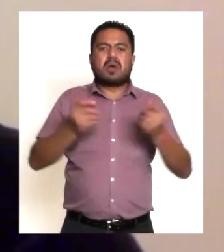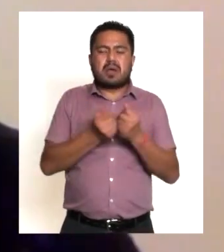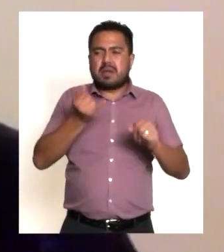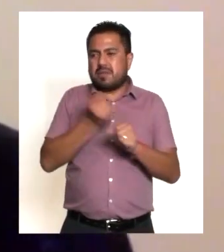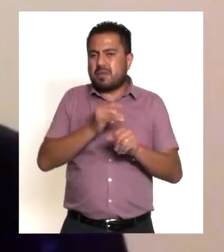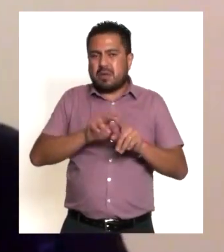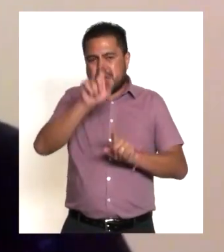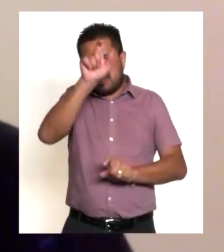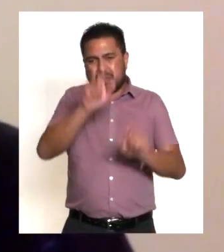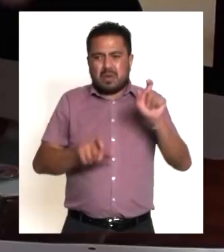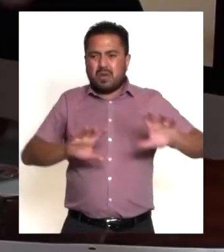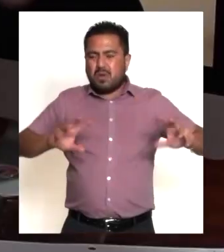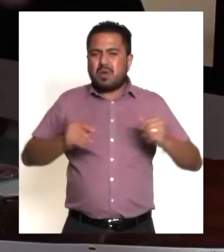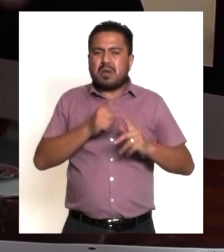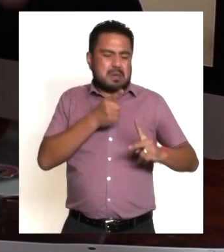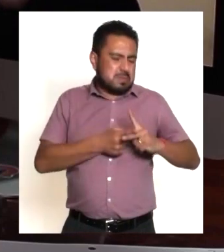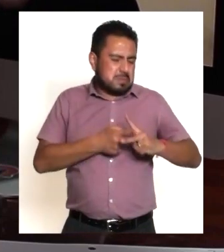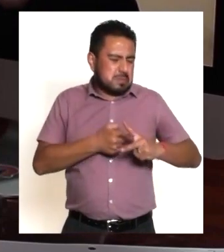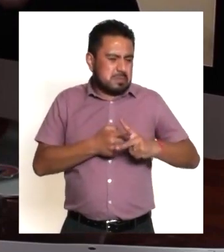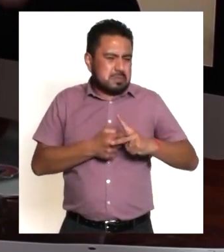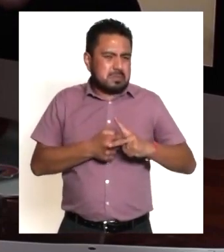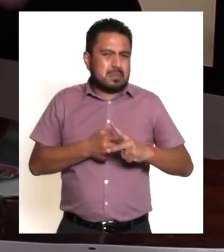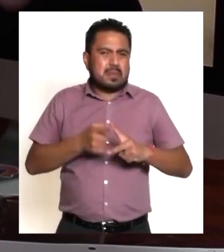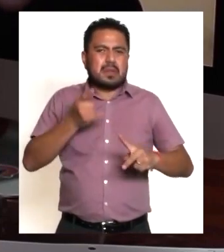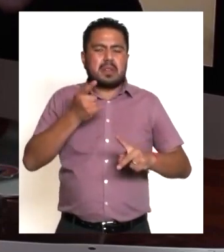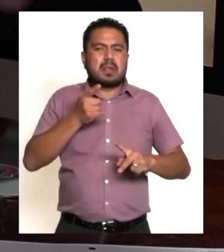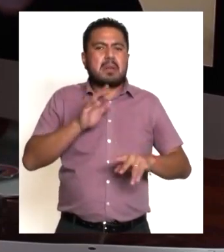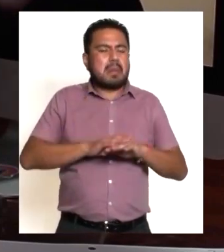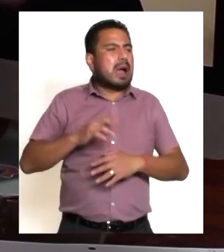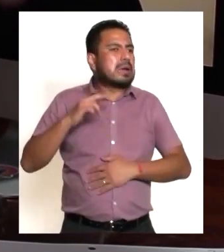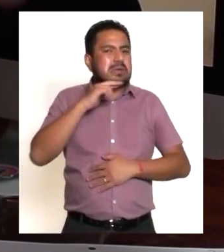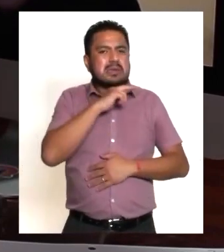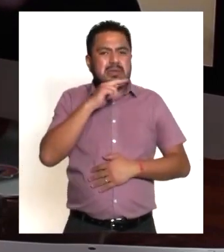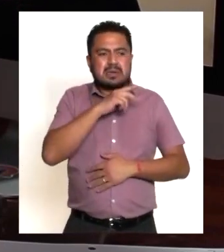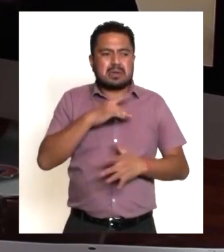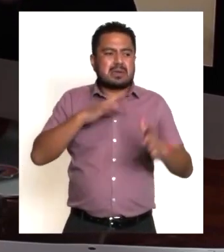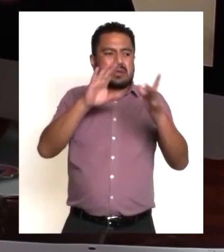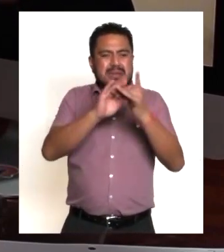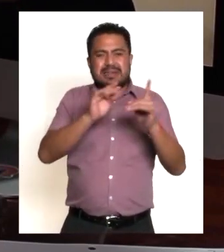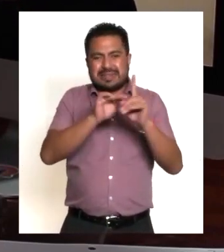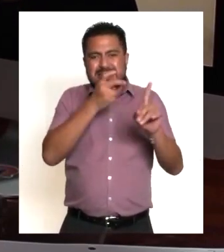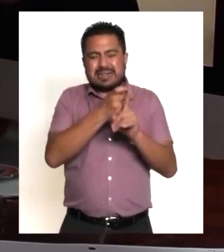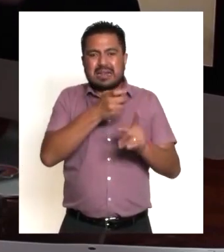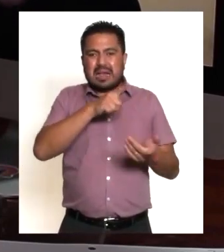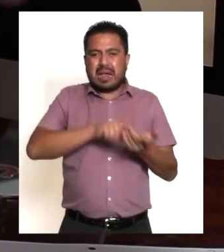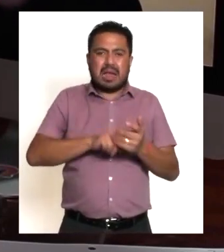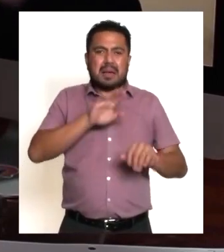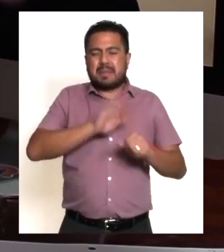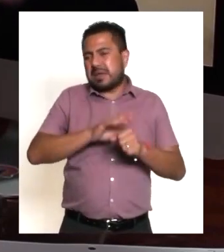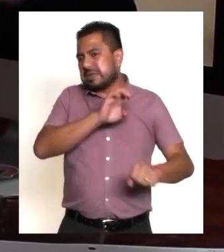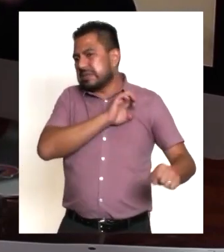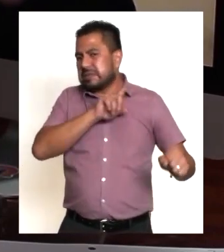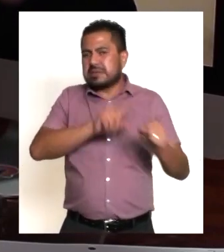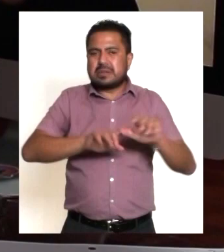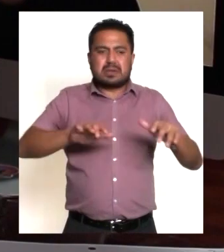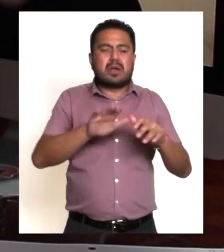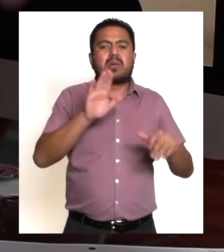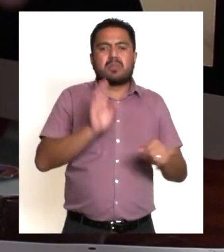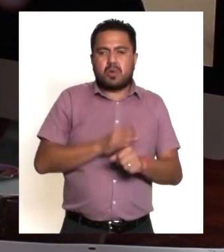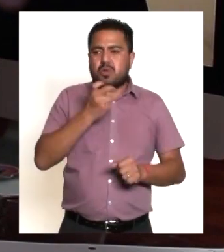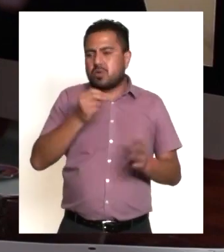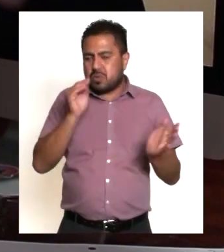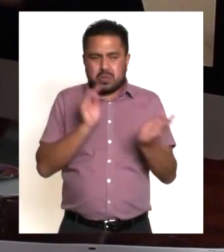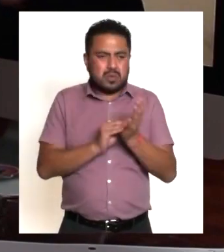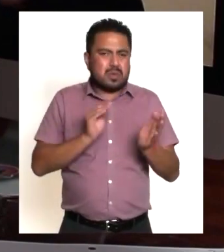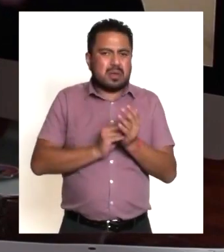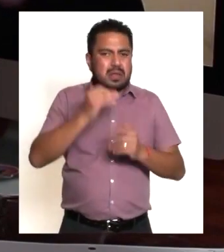en forma paralela muchas operaciones de forma más rápida. Pero no cualquier operación, sino unas muy específicas. Y por